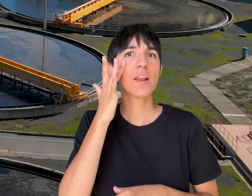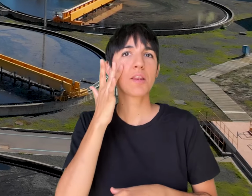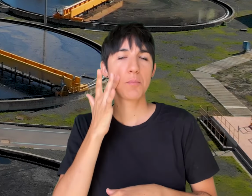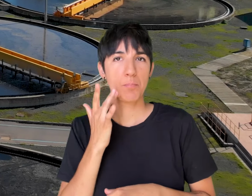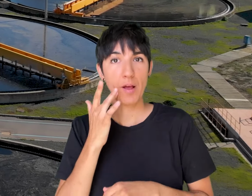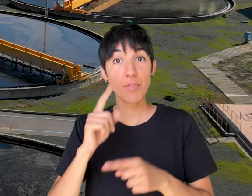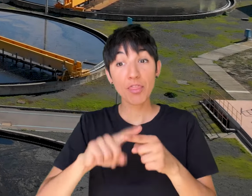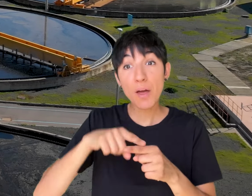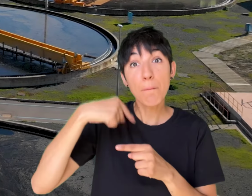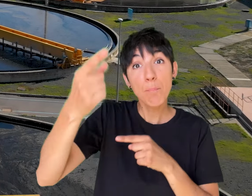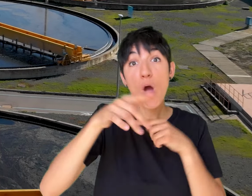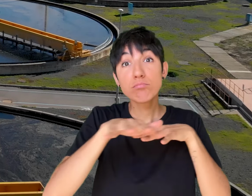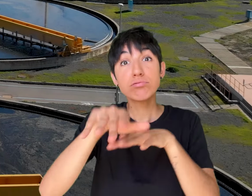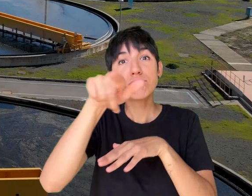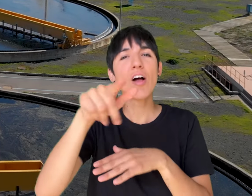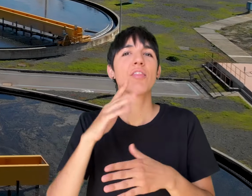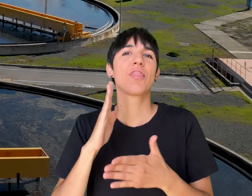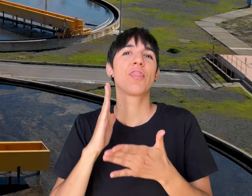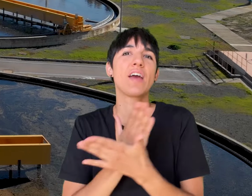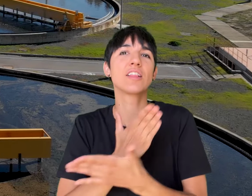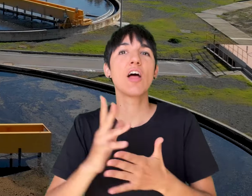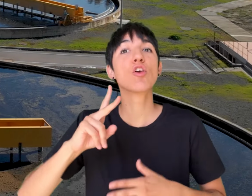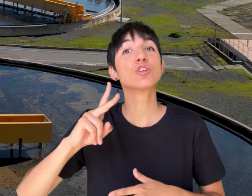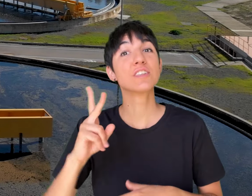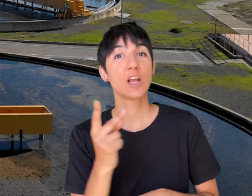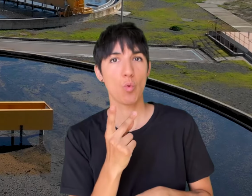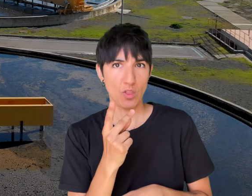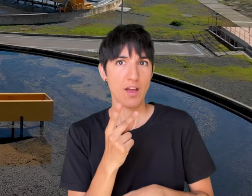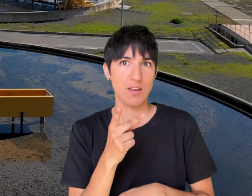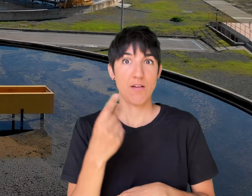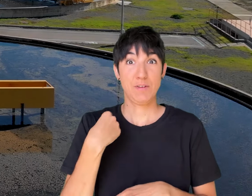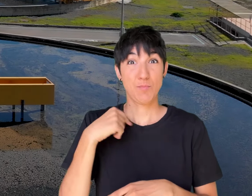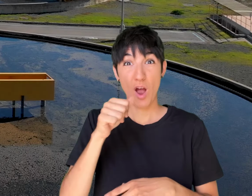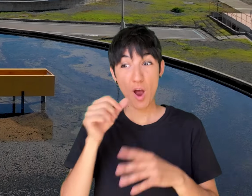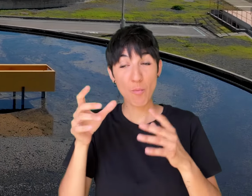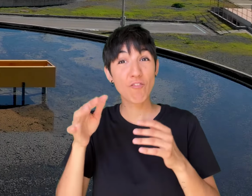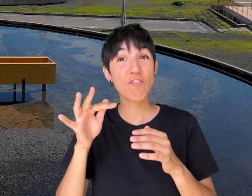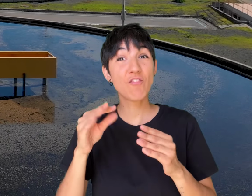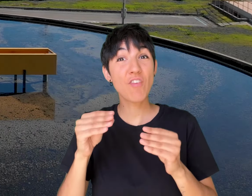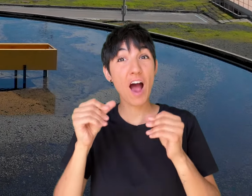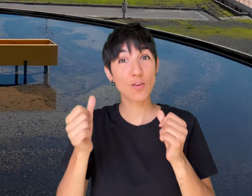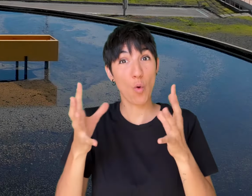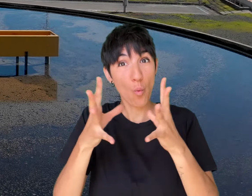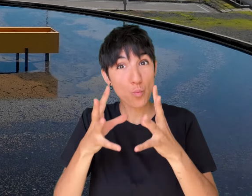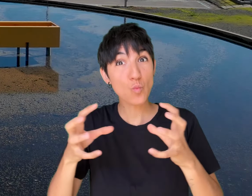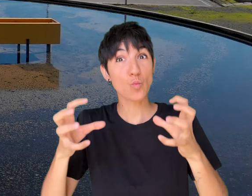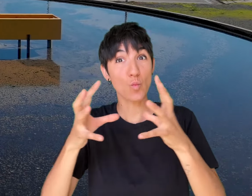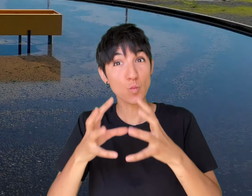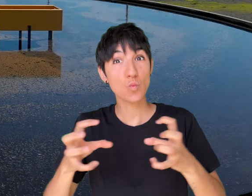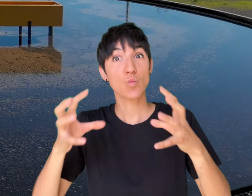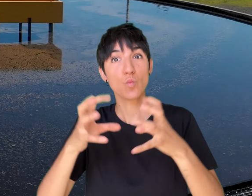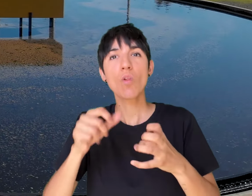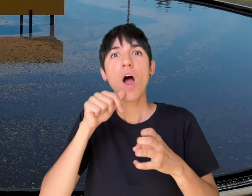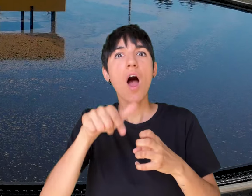depurada, que puede devolverse al río Genil al cumplir los parámetros de calidad que marca la legislación.